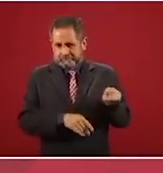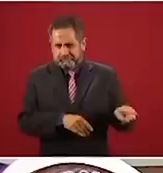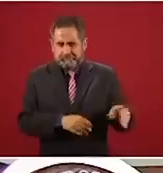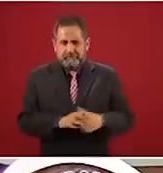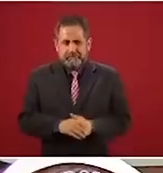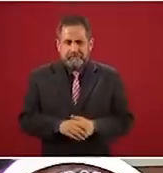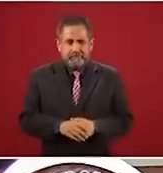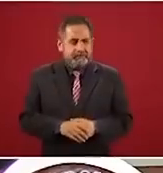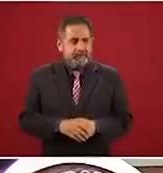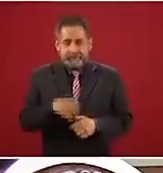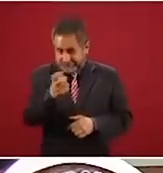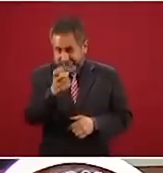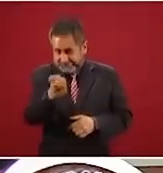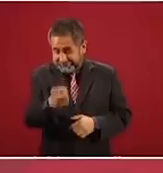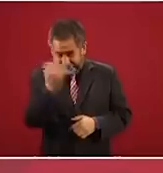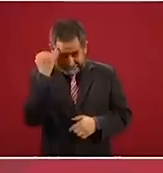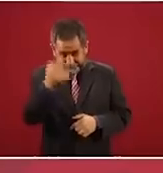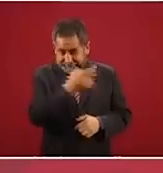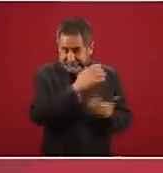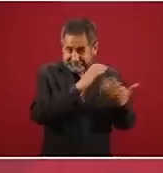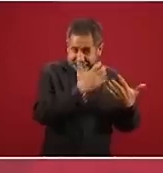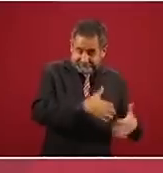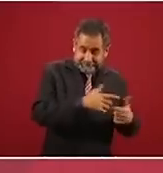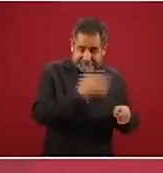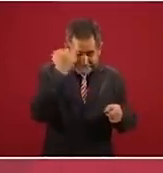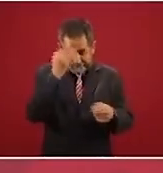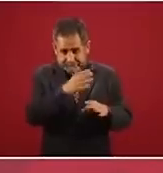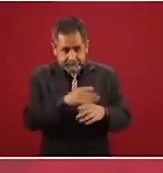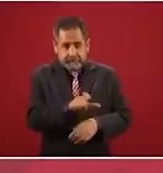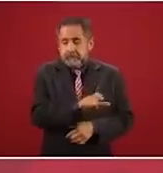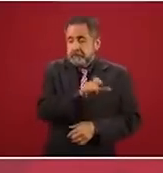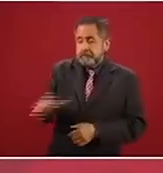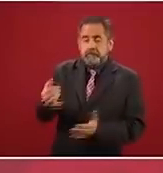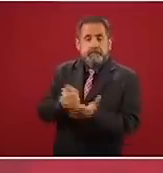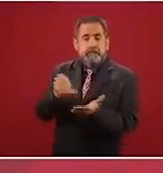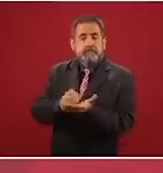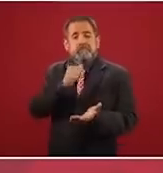pues esa empresa que están imaginando, ese banco que están imaginando, no pagaba impuesto.